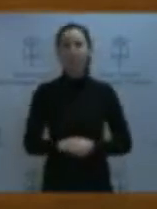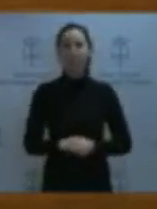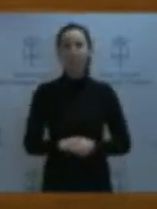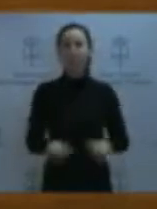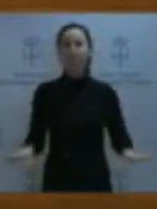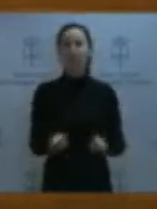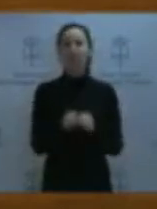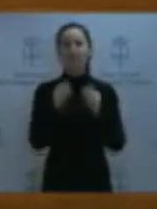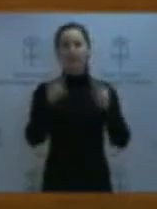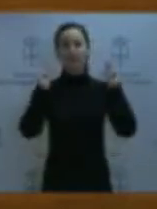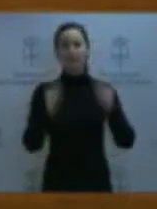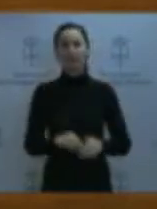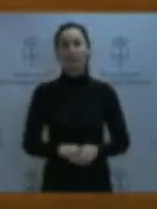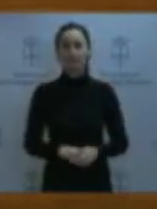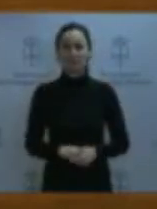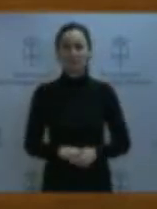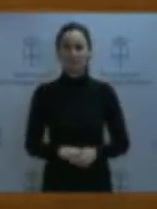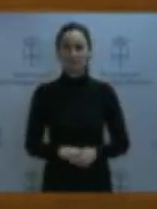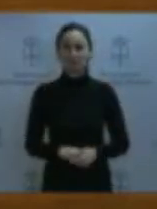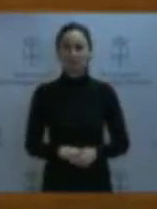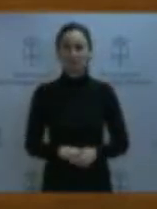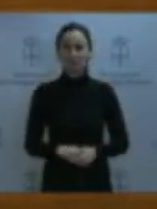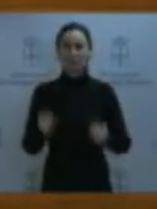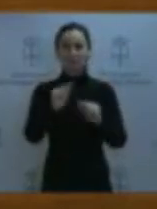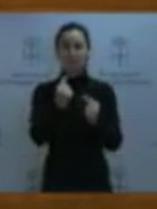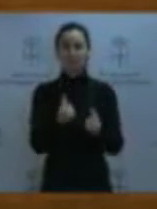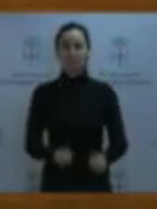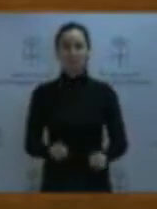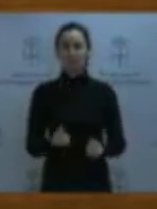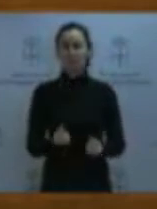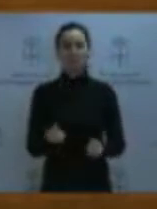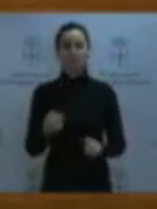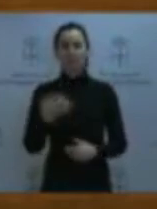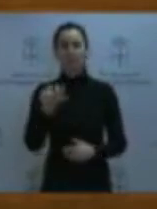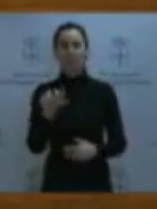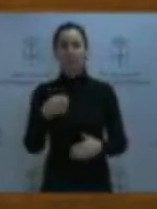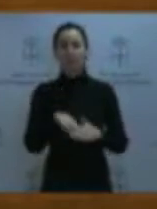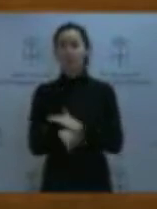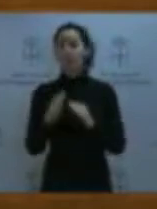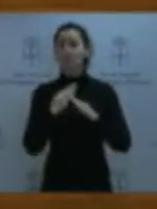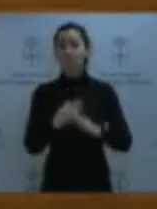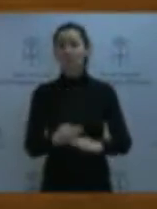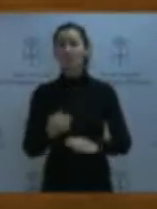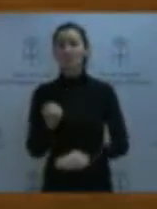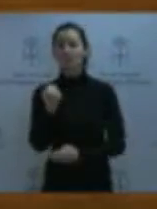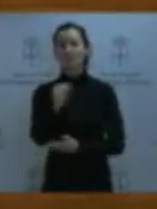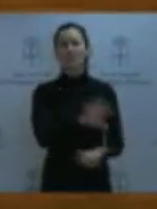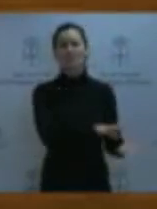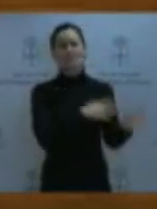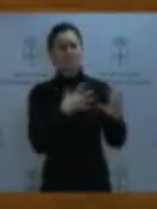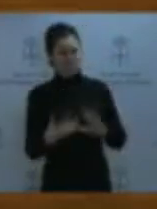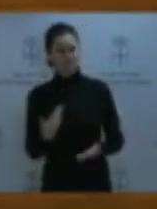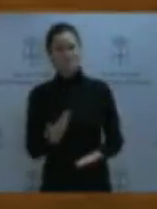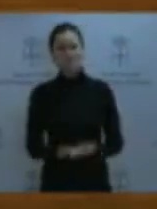Concluyo, señorías. Unos presupuestos tienen que respaldar con recursos suficientes cambios cualitativos en